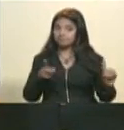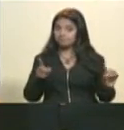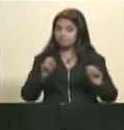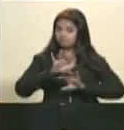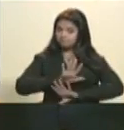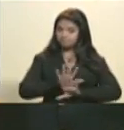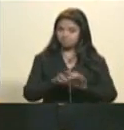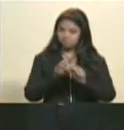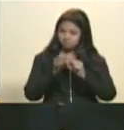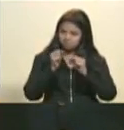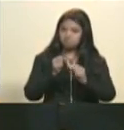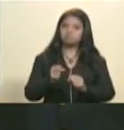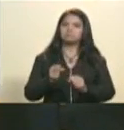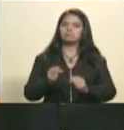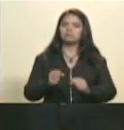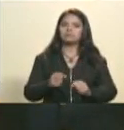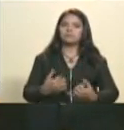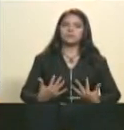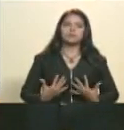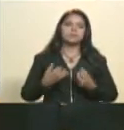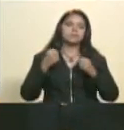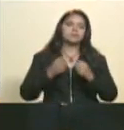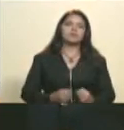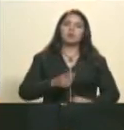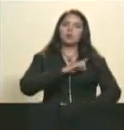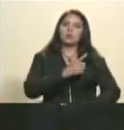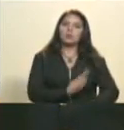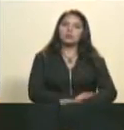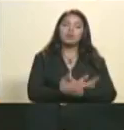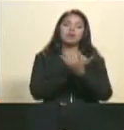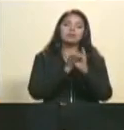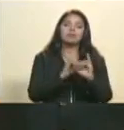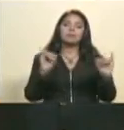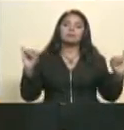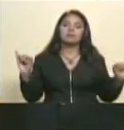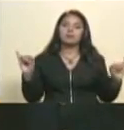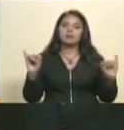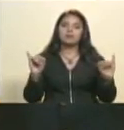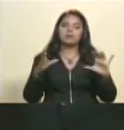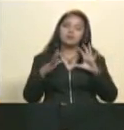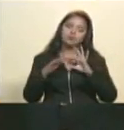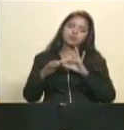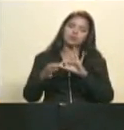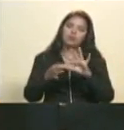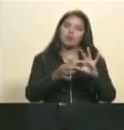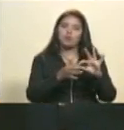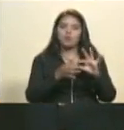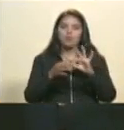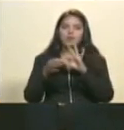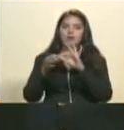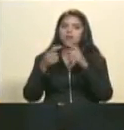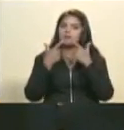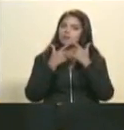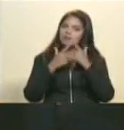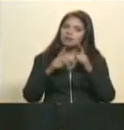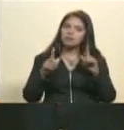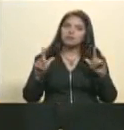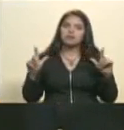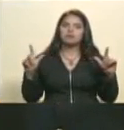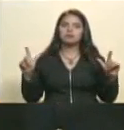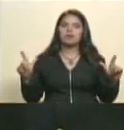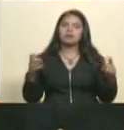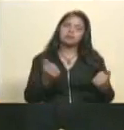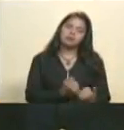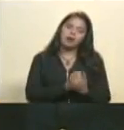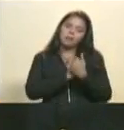determinación férrea en nuestras convicciones independentistas, soberanas, de libertad, de